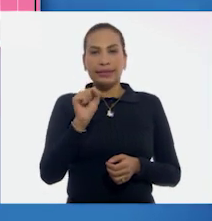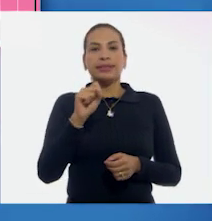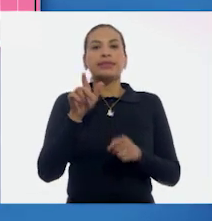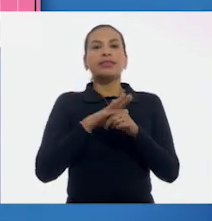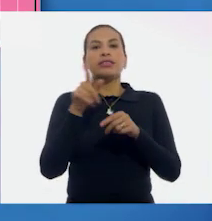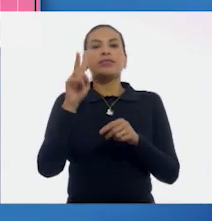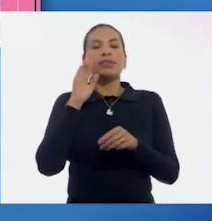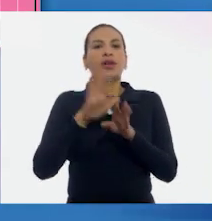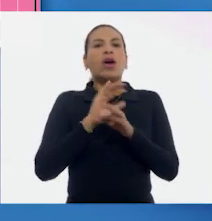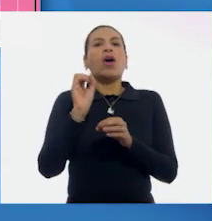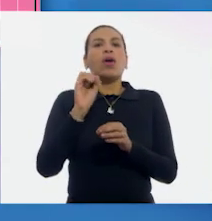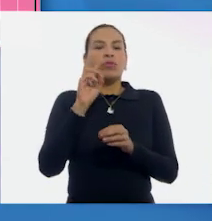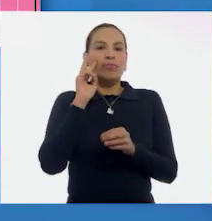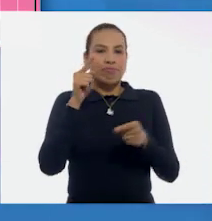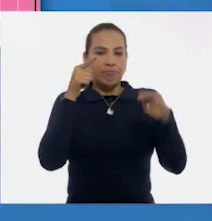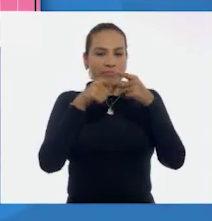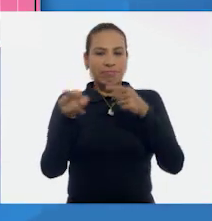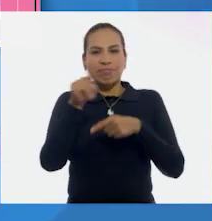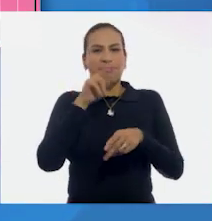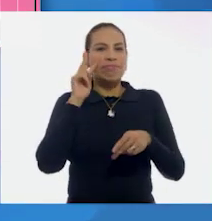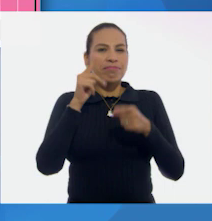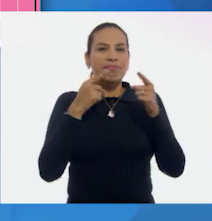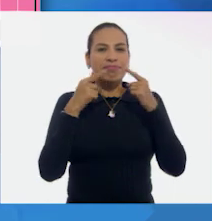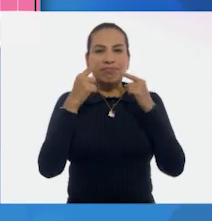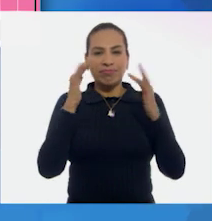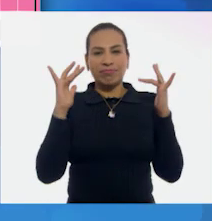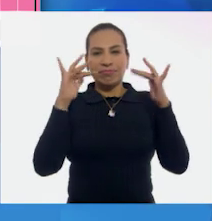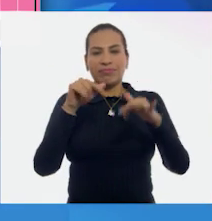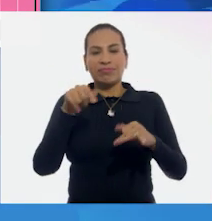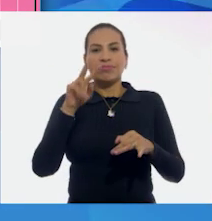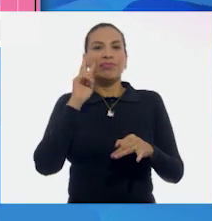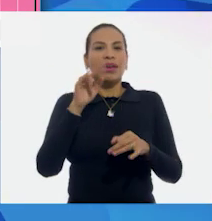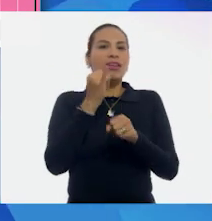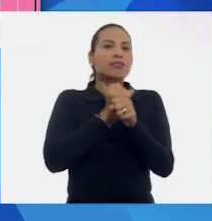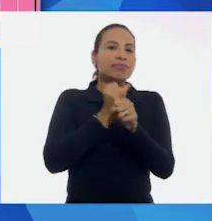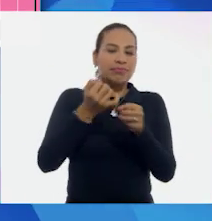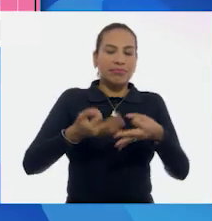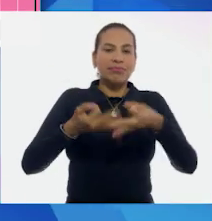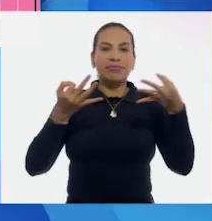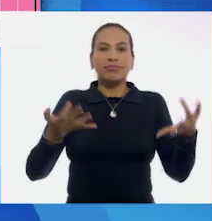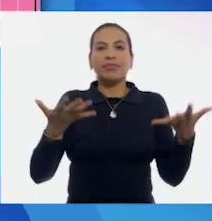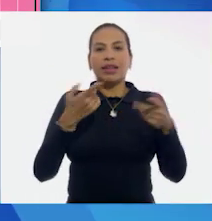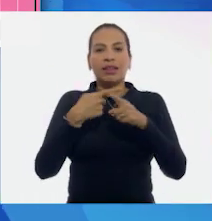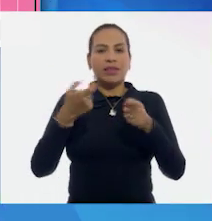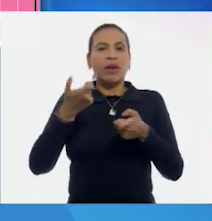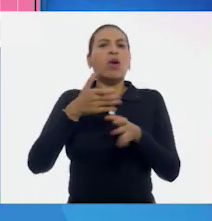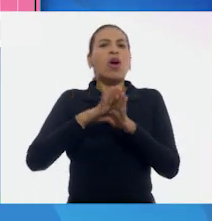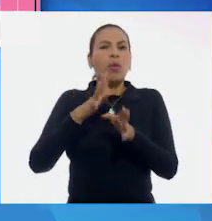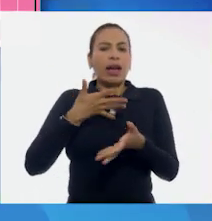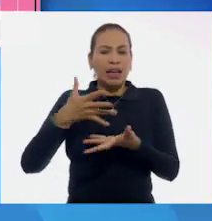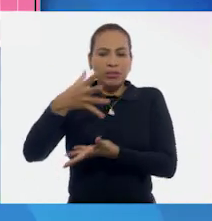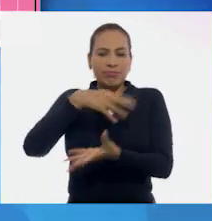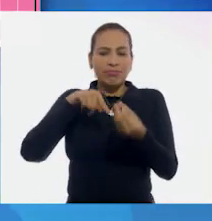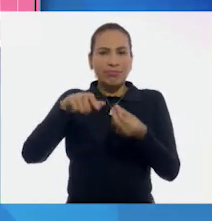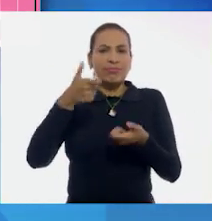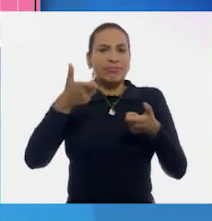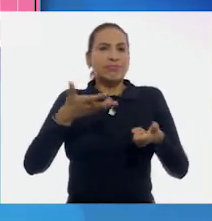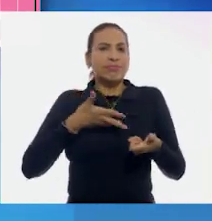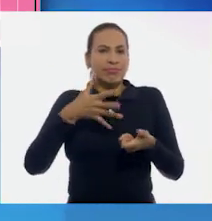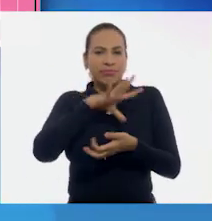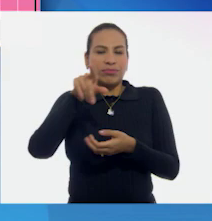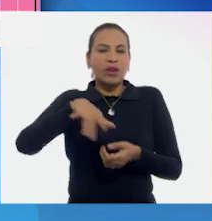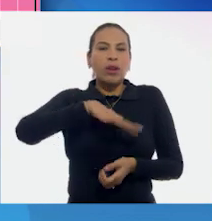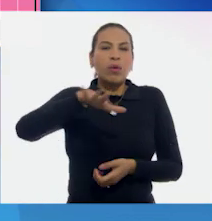riqueza, envió estas tripulaciones para explorar los territorios y elaborar un informe sobre las riquezas en particular. Ellos buscaban